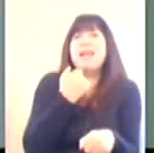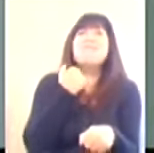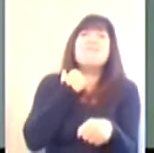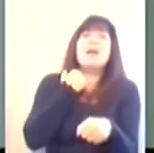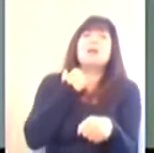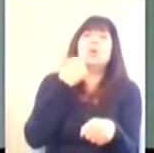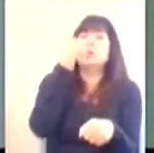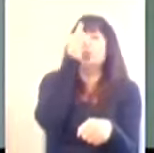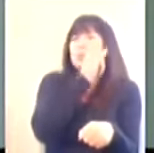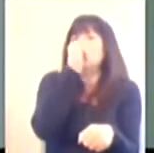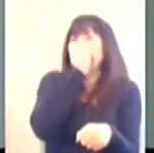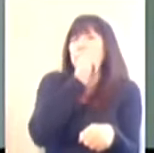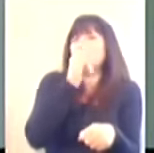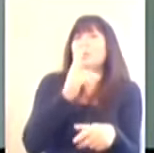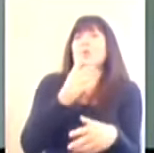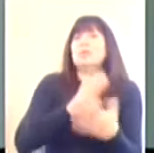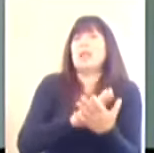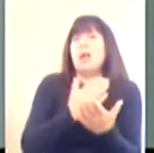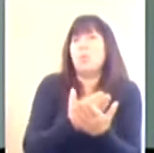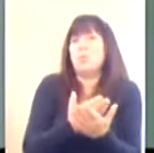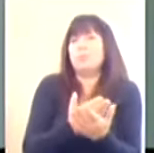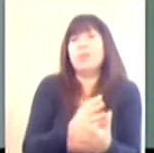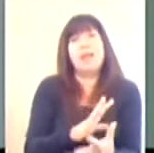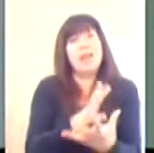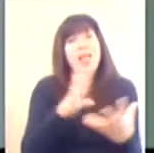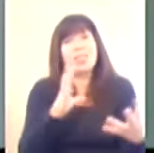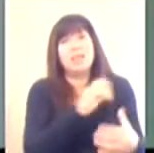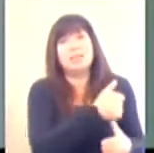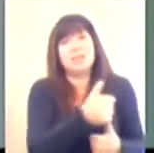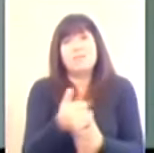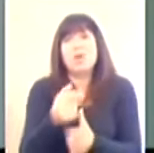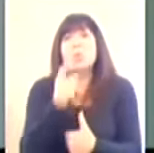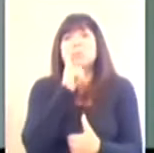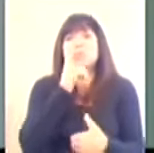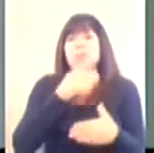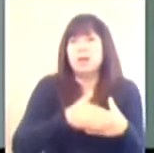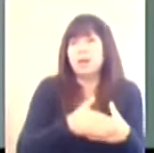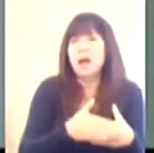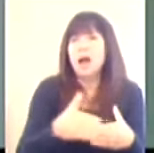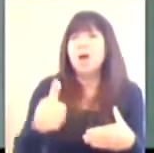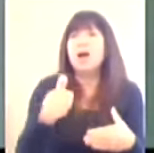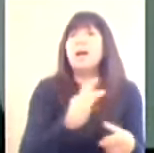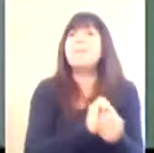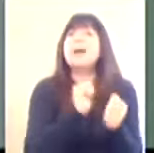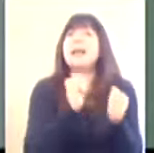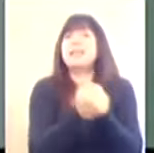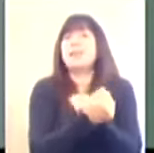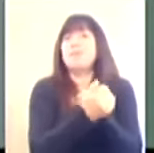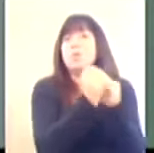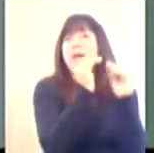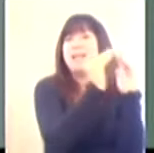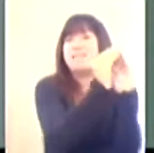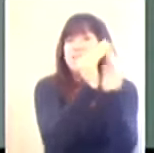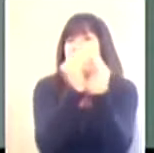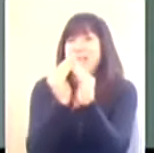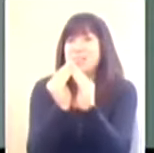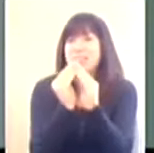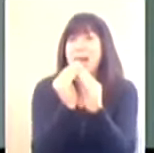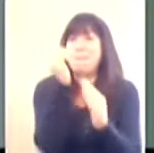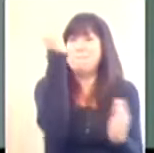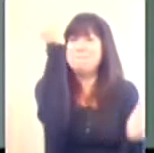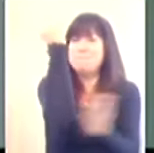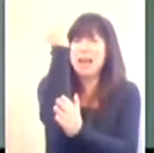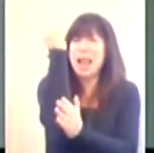vista de la salud. Entonces el gran desafío que yo creo que tenemos hoy día para poder transformar la vivienda en pilar y ejecutarlo